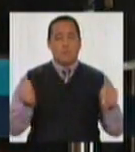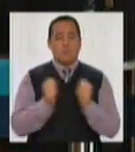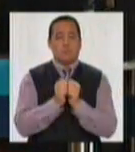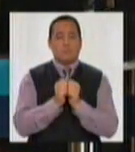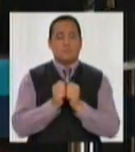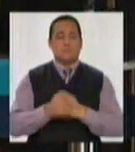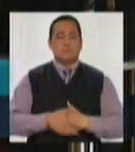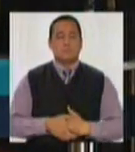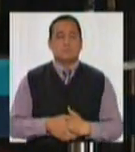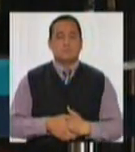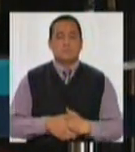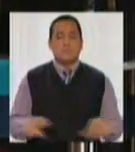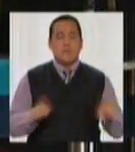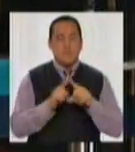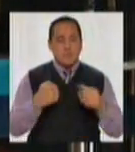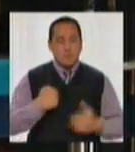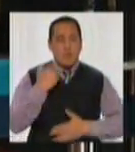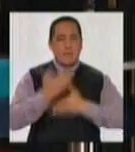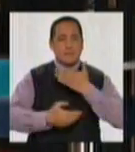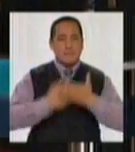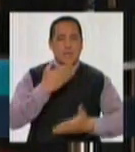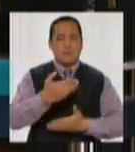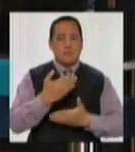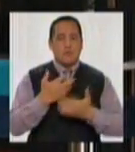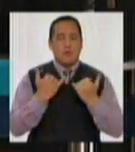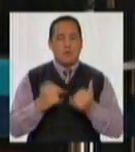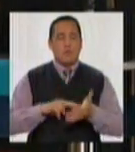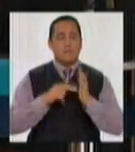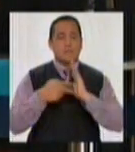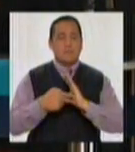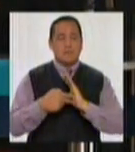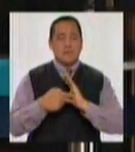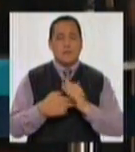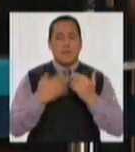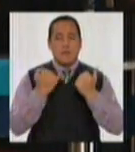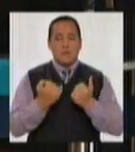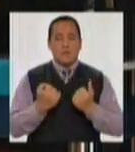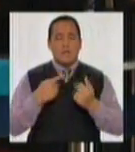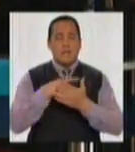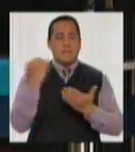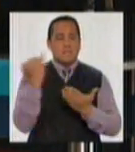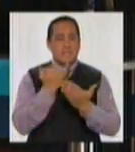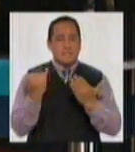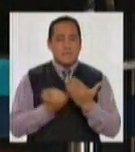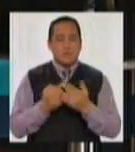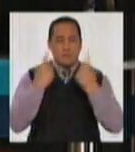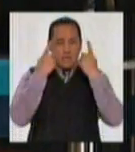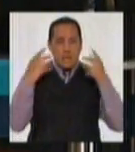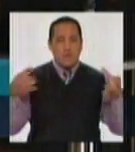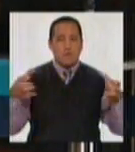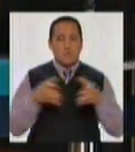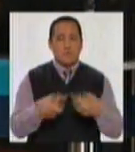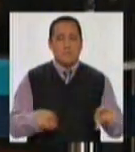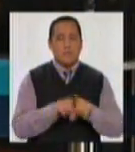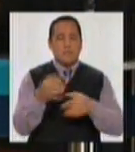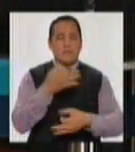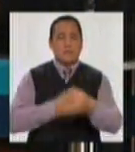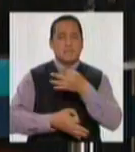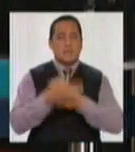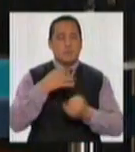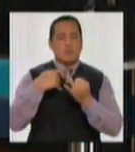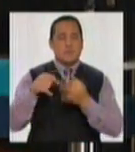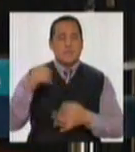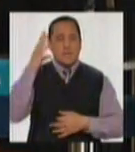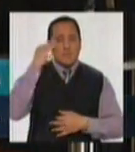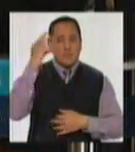Asimismo, hemos avanzado en lo que son el diseño, la consolidación y el intercambio de